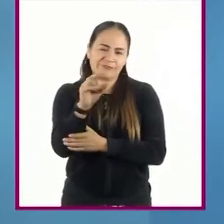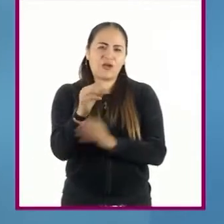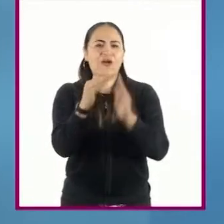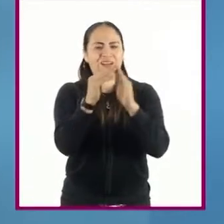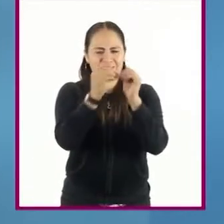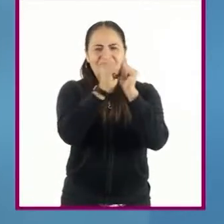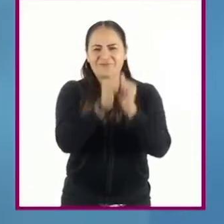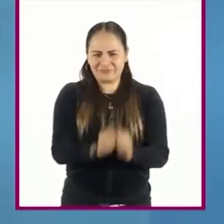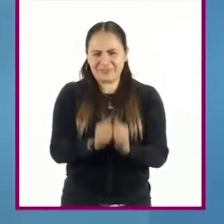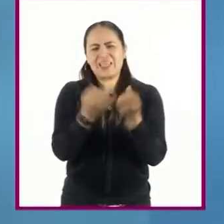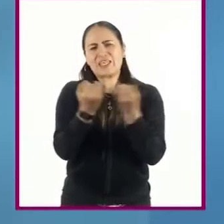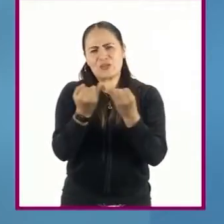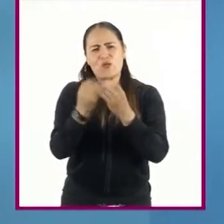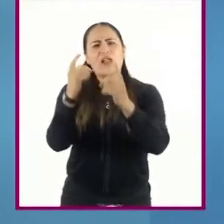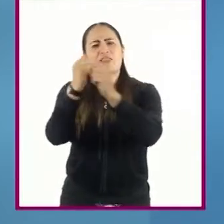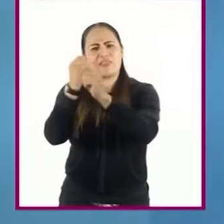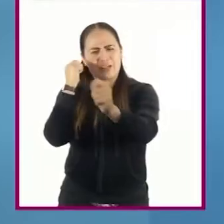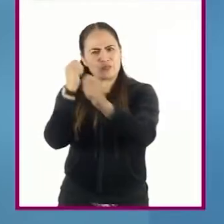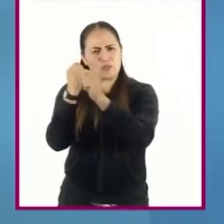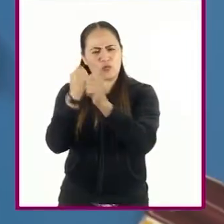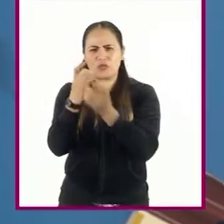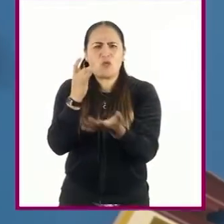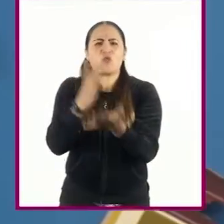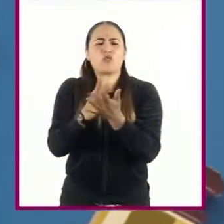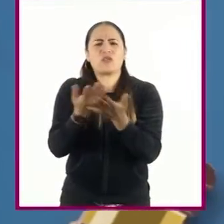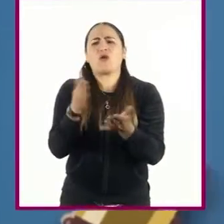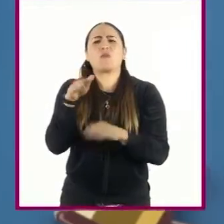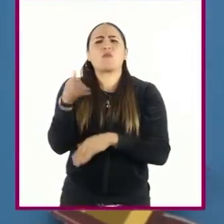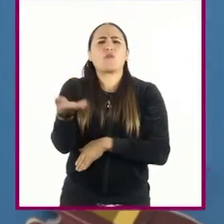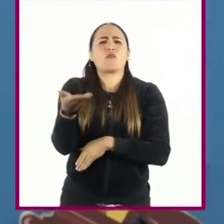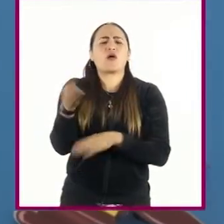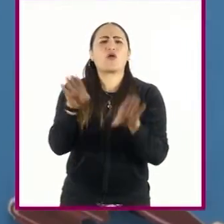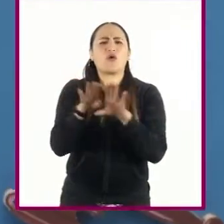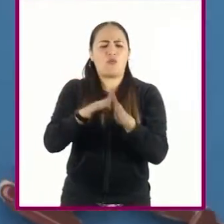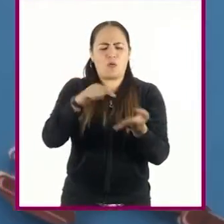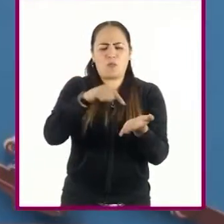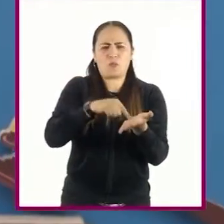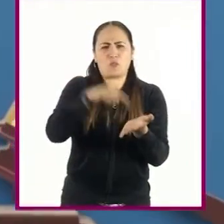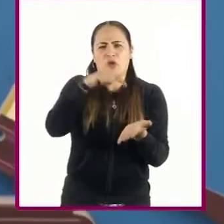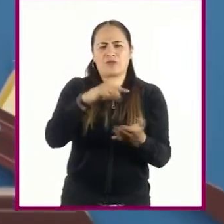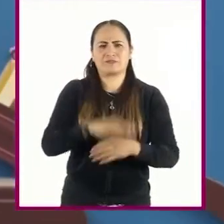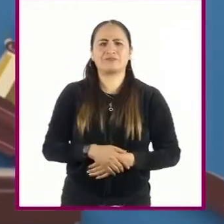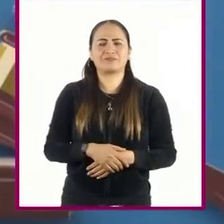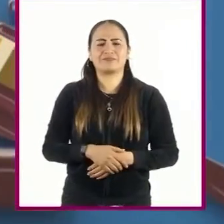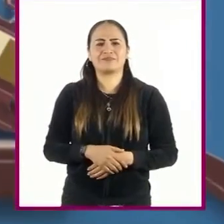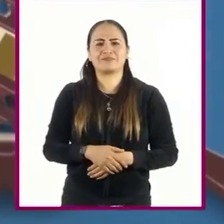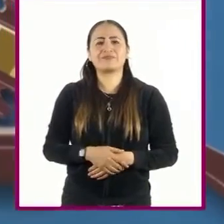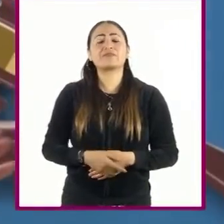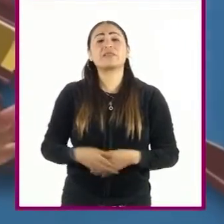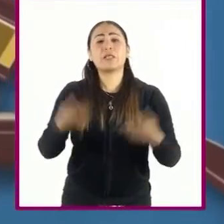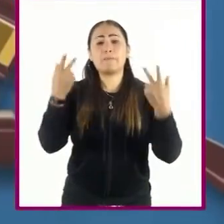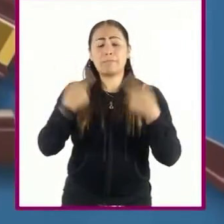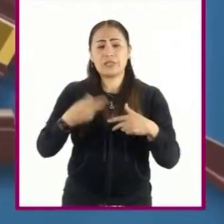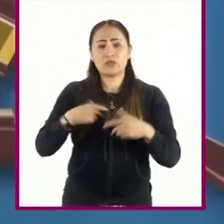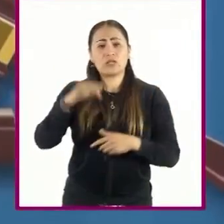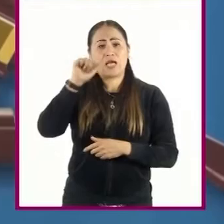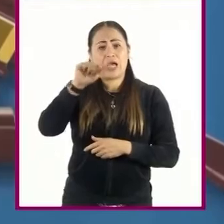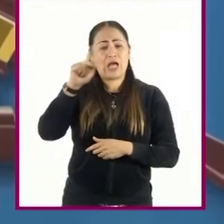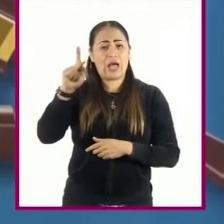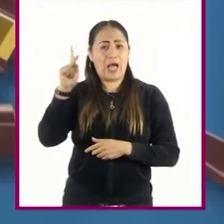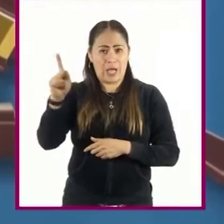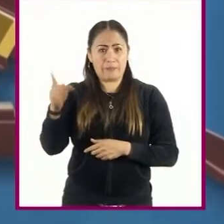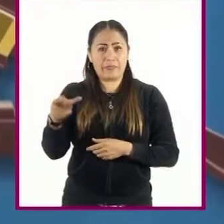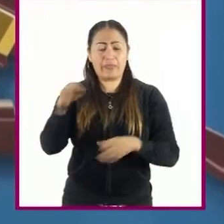a servicios de transporte con tan solo un clic. Los trabajadores de las plataformas digitales no tienen horarios